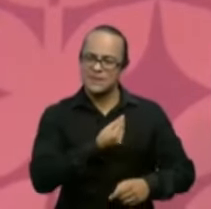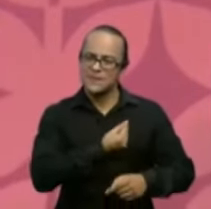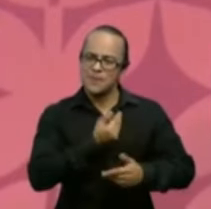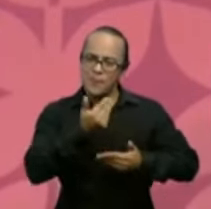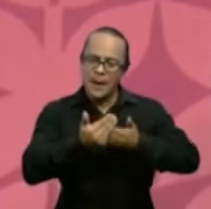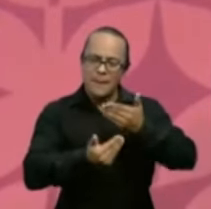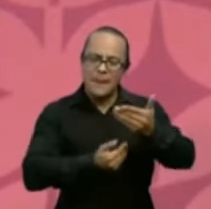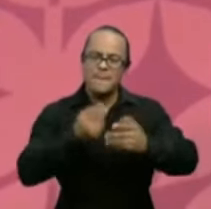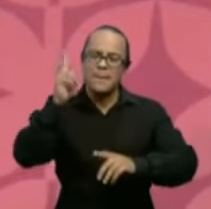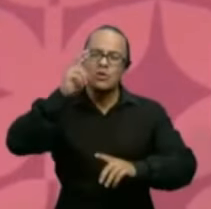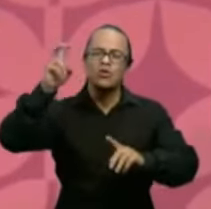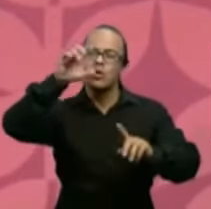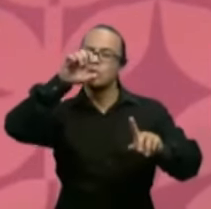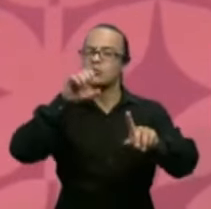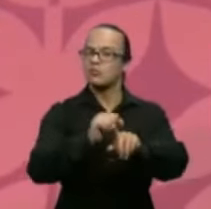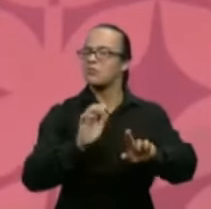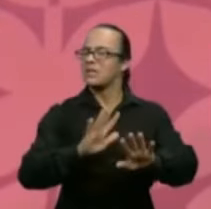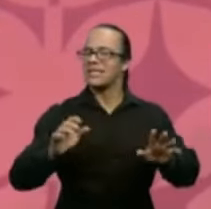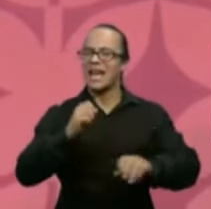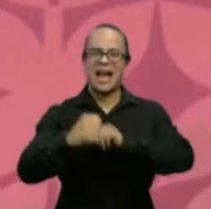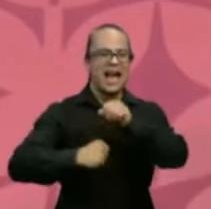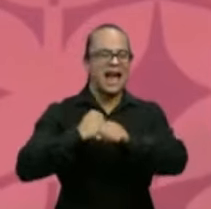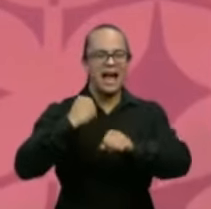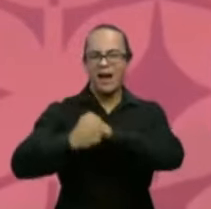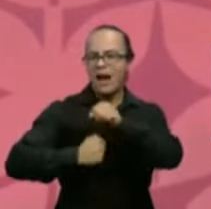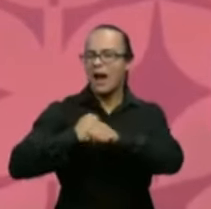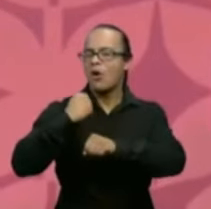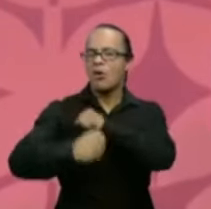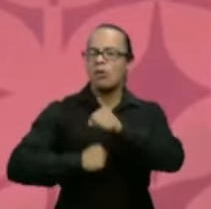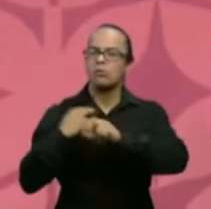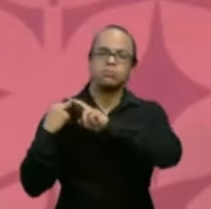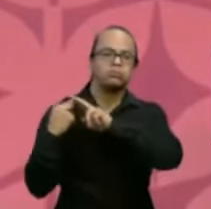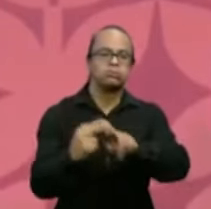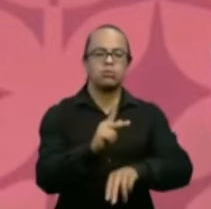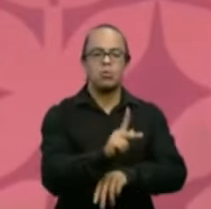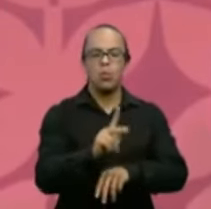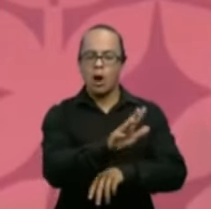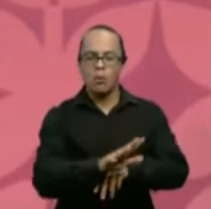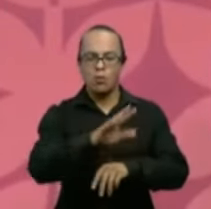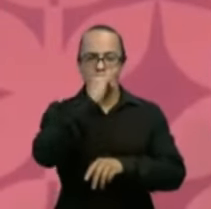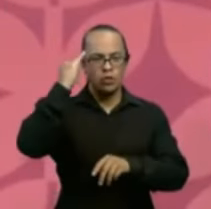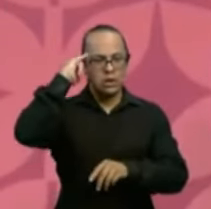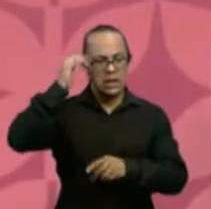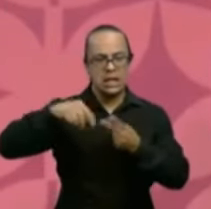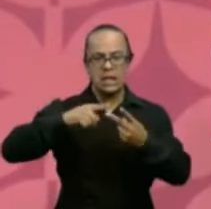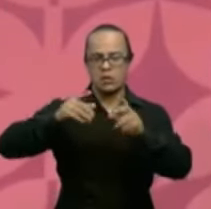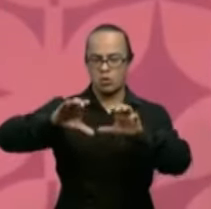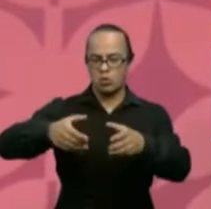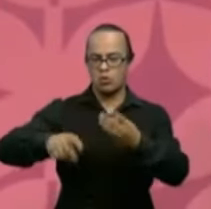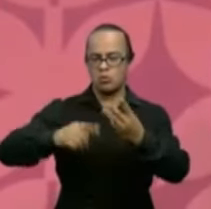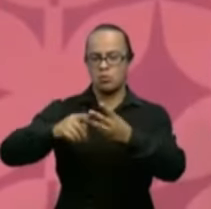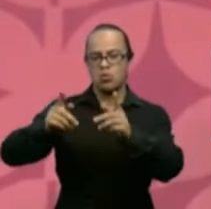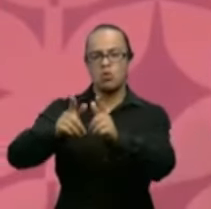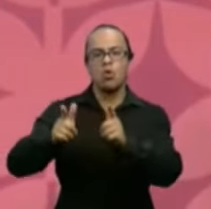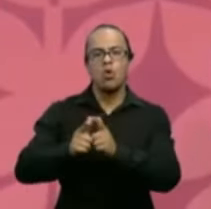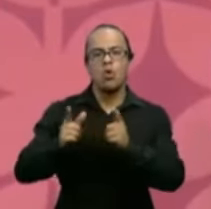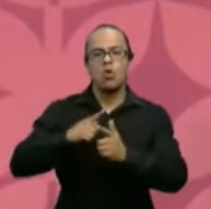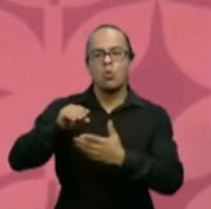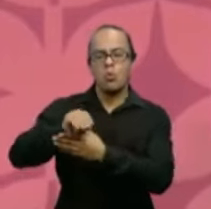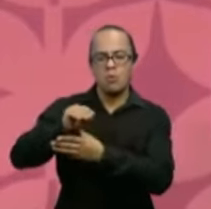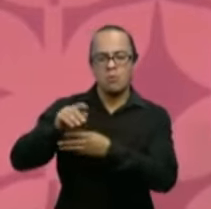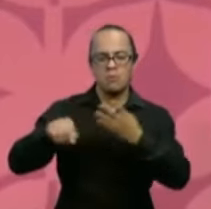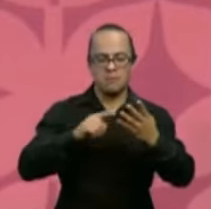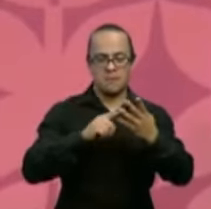hemos compartido durante décadas. Pueblos originarios, comunidades, grupos marginados y